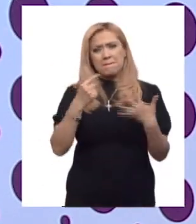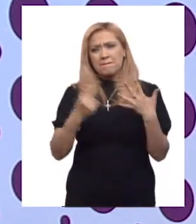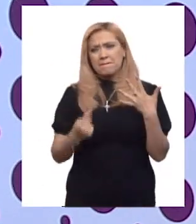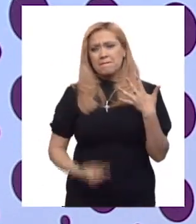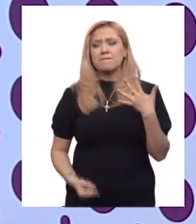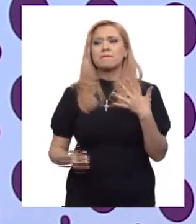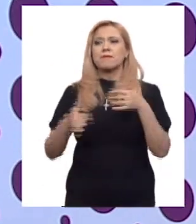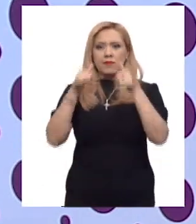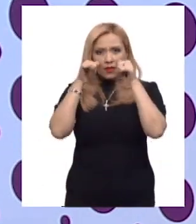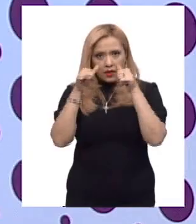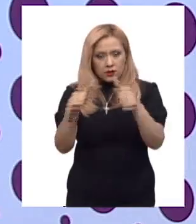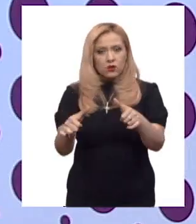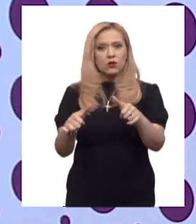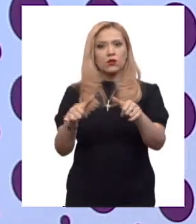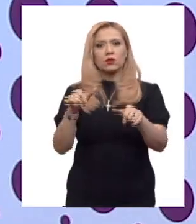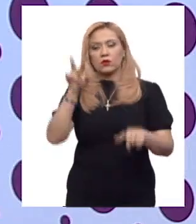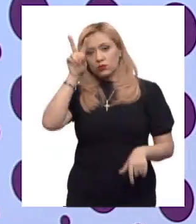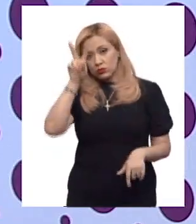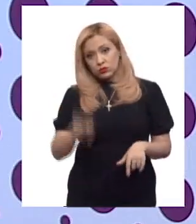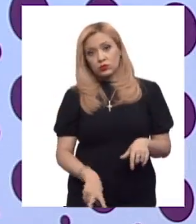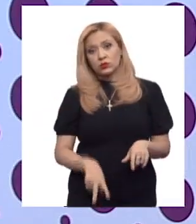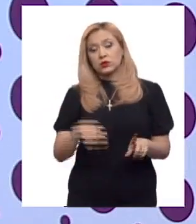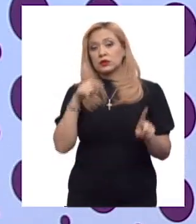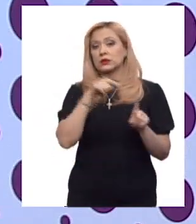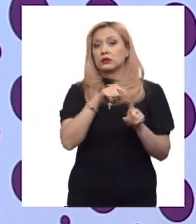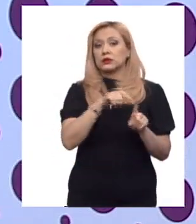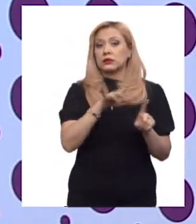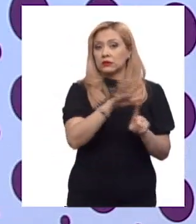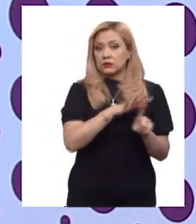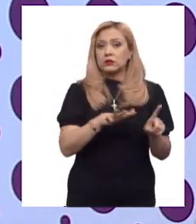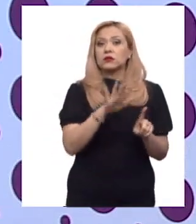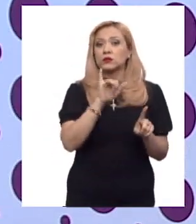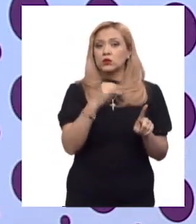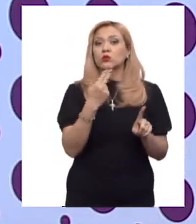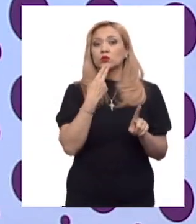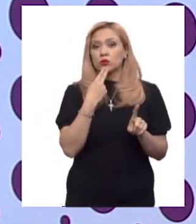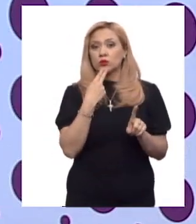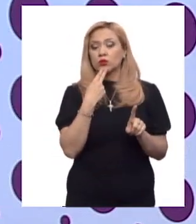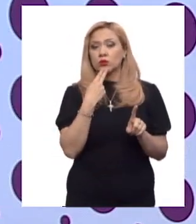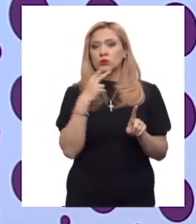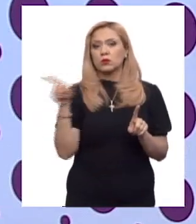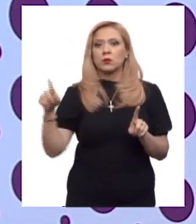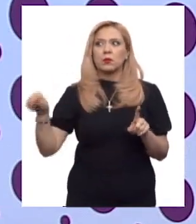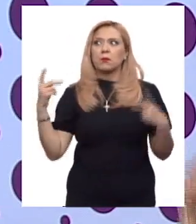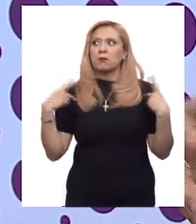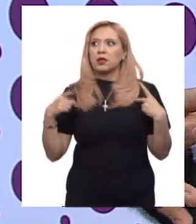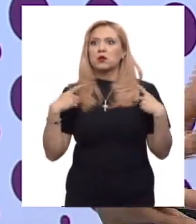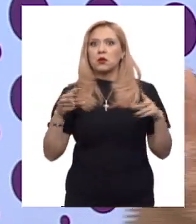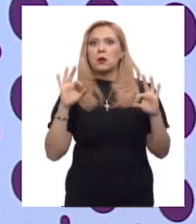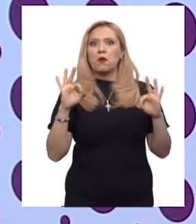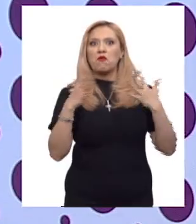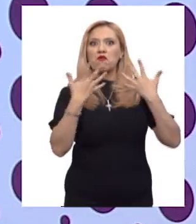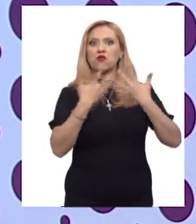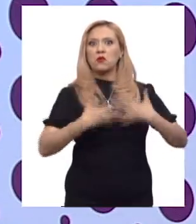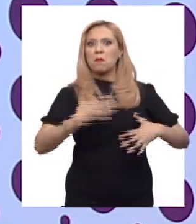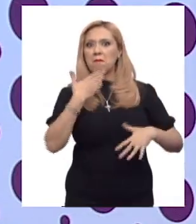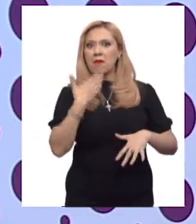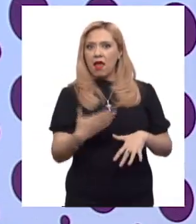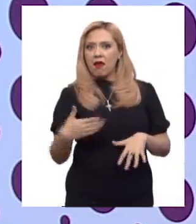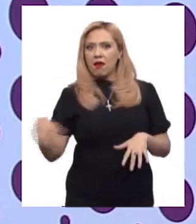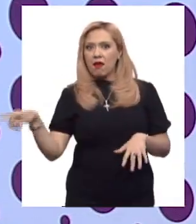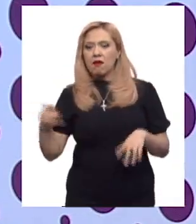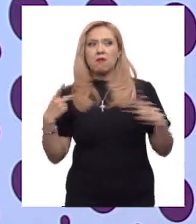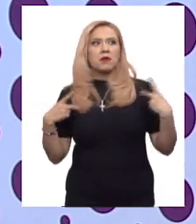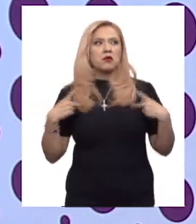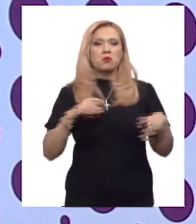de seguimiento para valorar si efectivamente este sistema funciona tanto para las personas que alertan, funciona